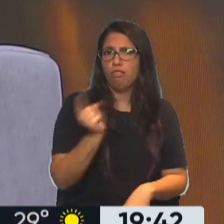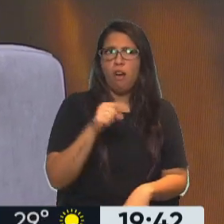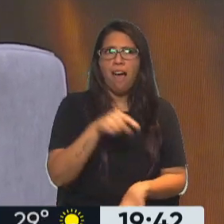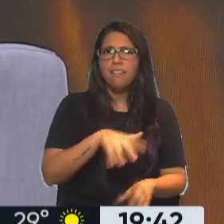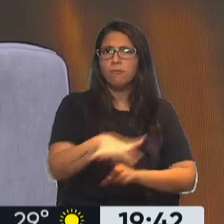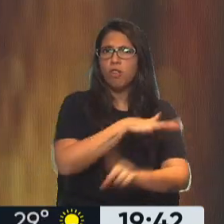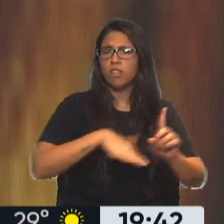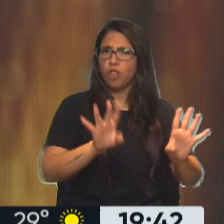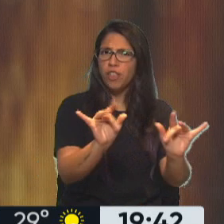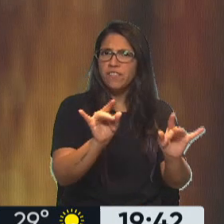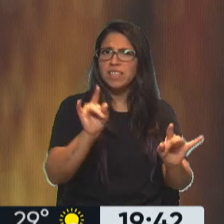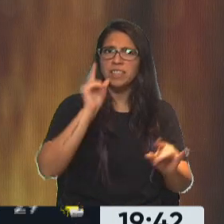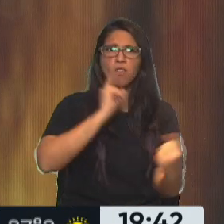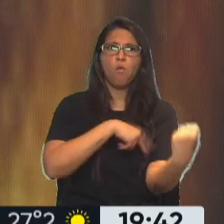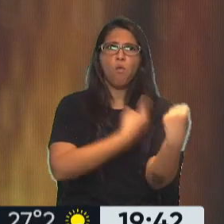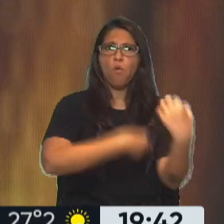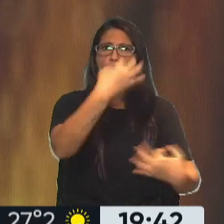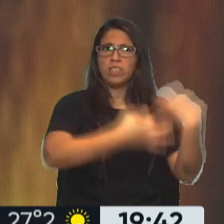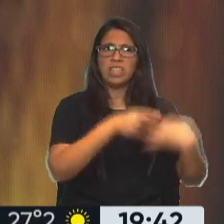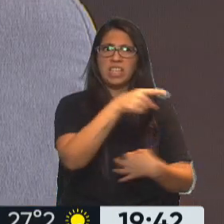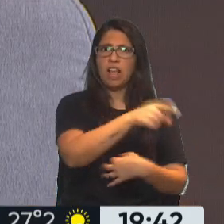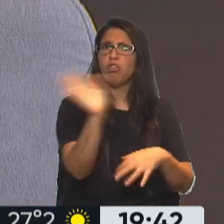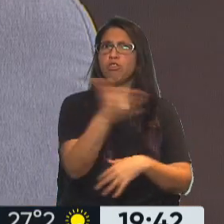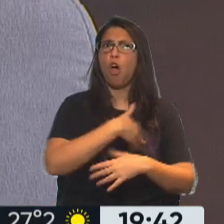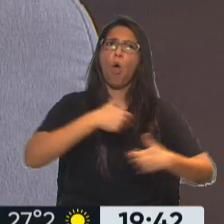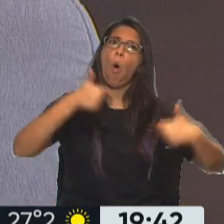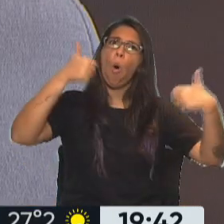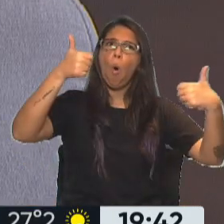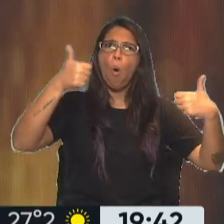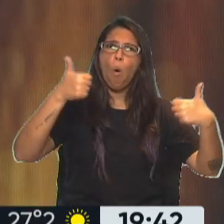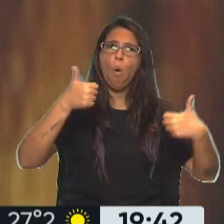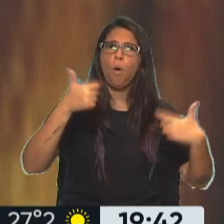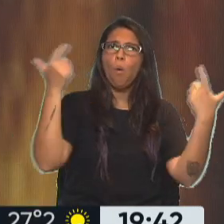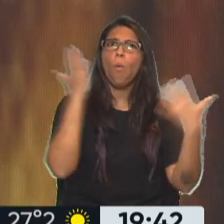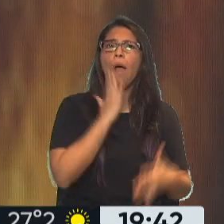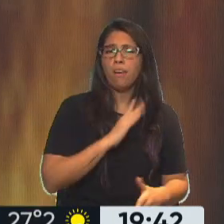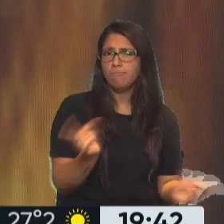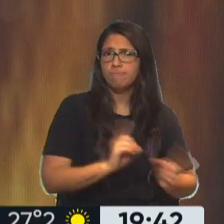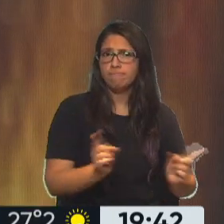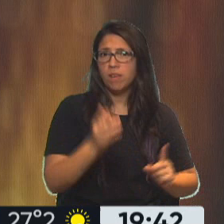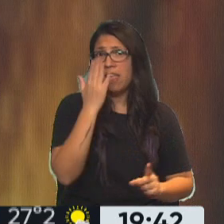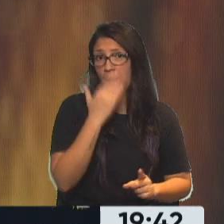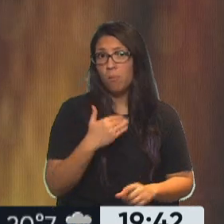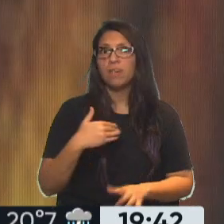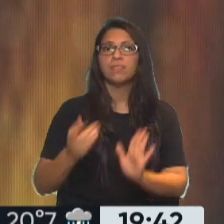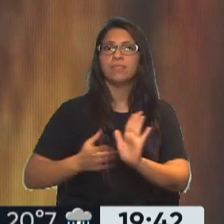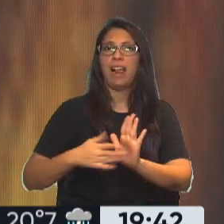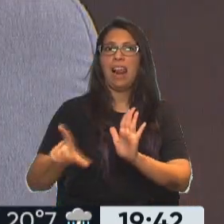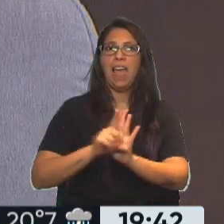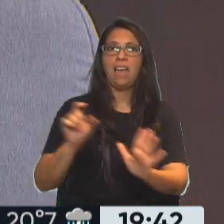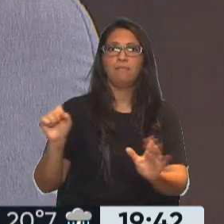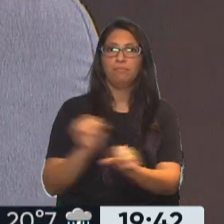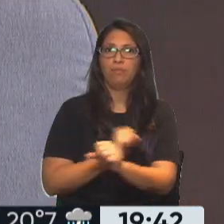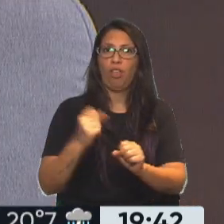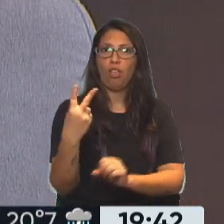hostil, que era ese poder judicial. No todos eran ángeles. Y sin Bueno, y embargo, después tuvimos la posibilidad del 2 por 1. bueno,